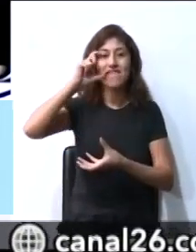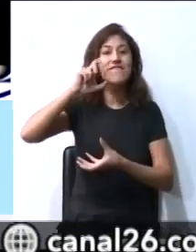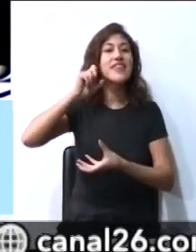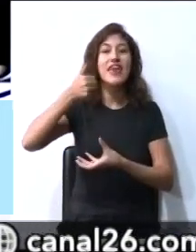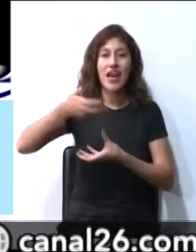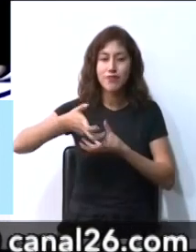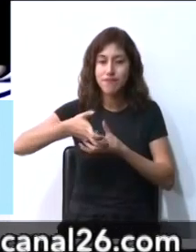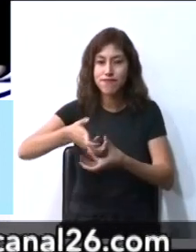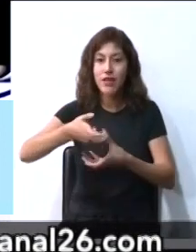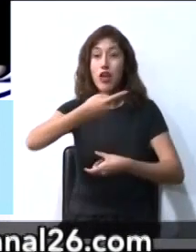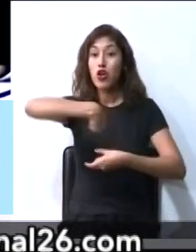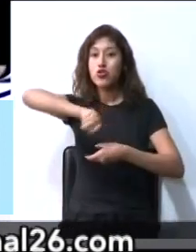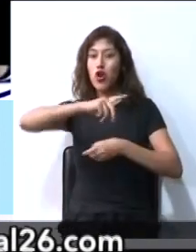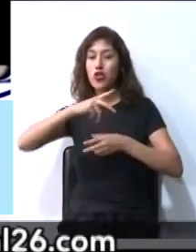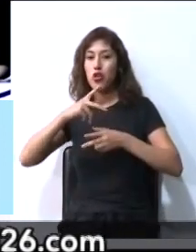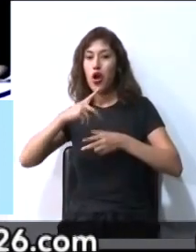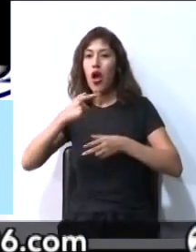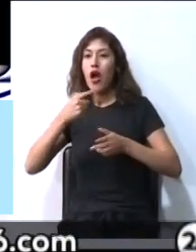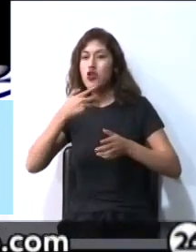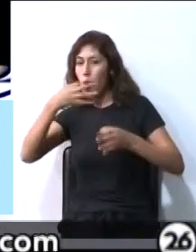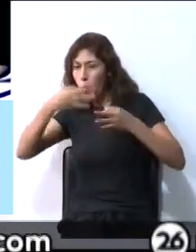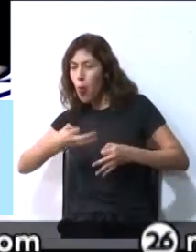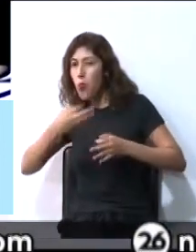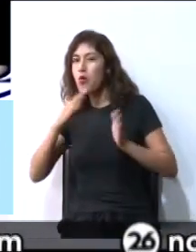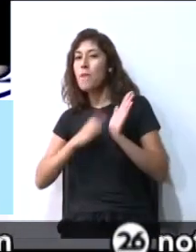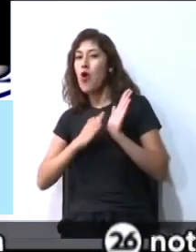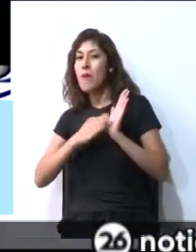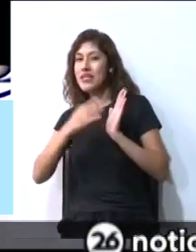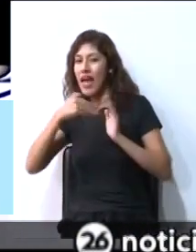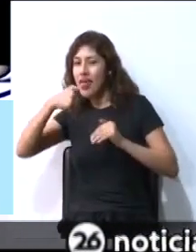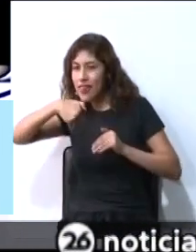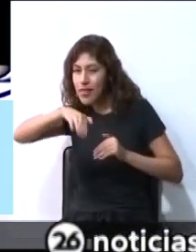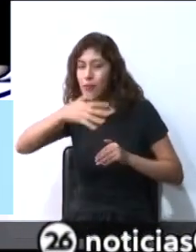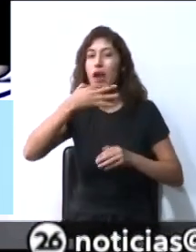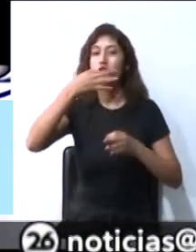esenciales. Yo, lo que me comprometo, lo cumplo.